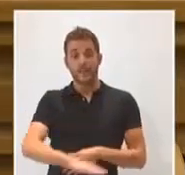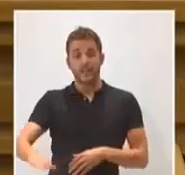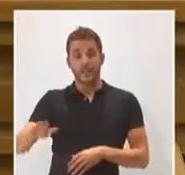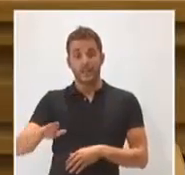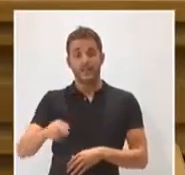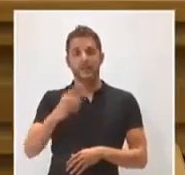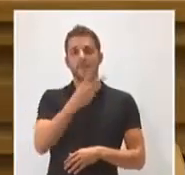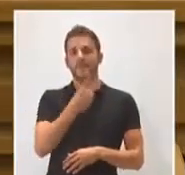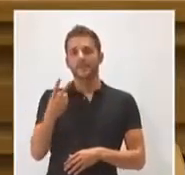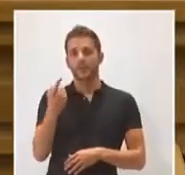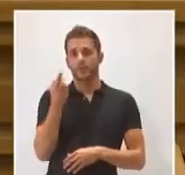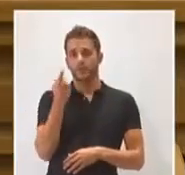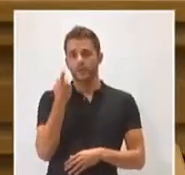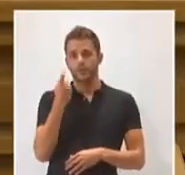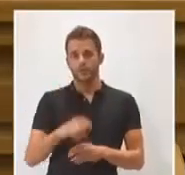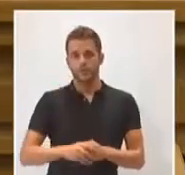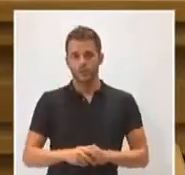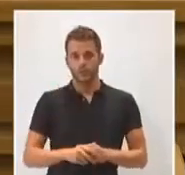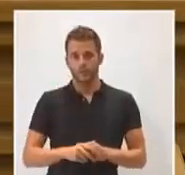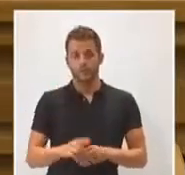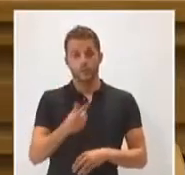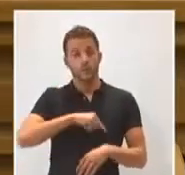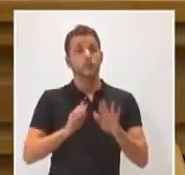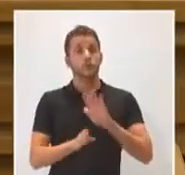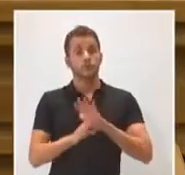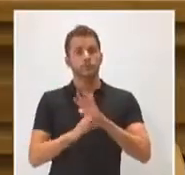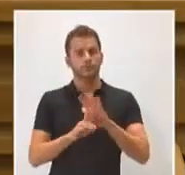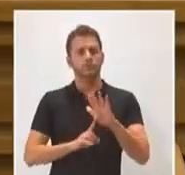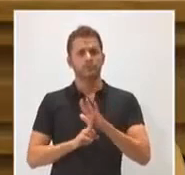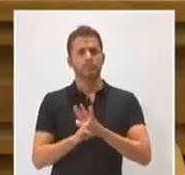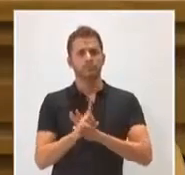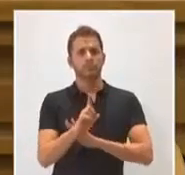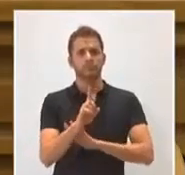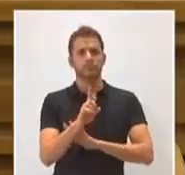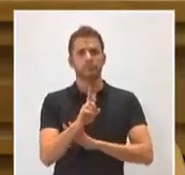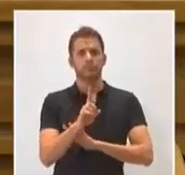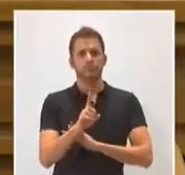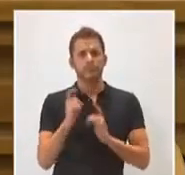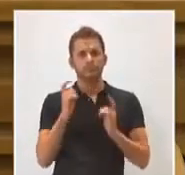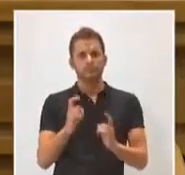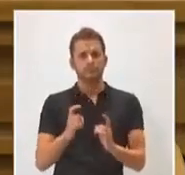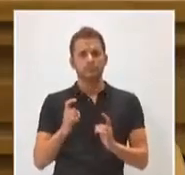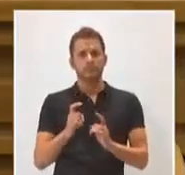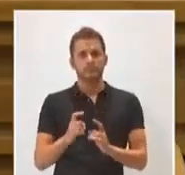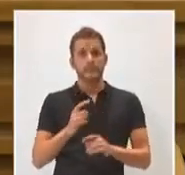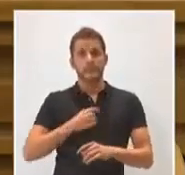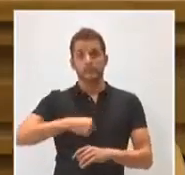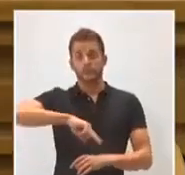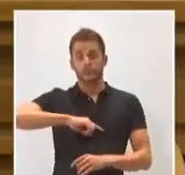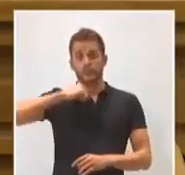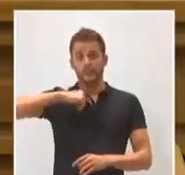en 22 alumnos vamos a seguir avanzando a un ritmo posible sabiendo que realmente